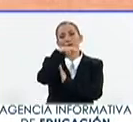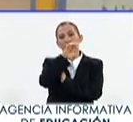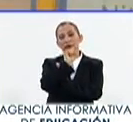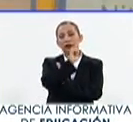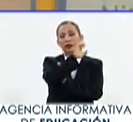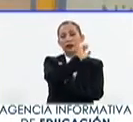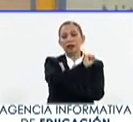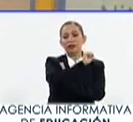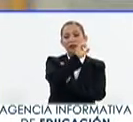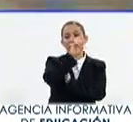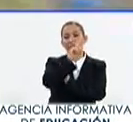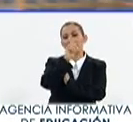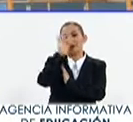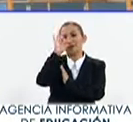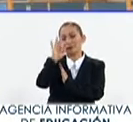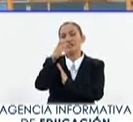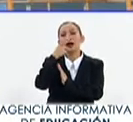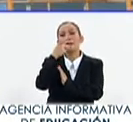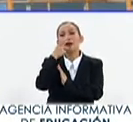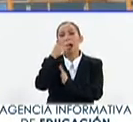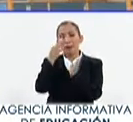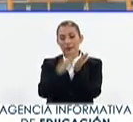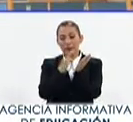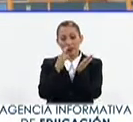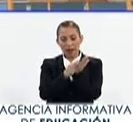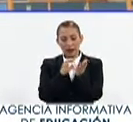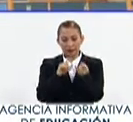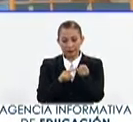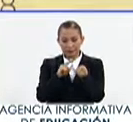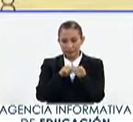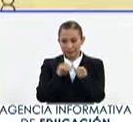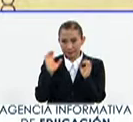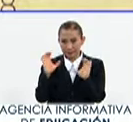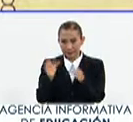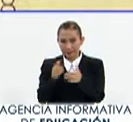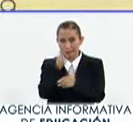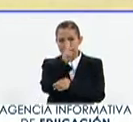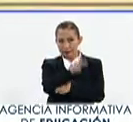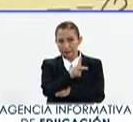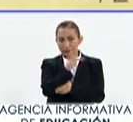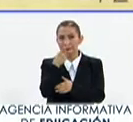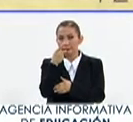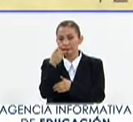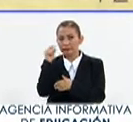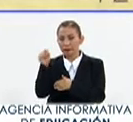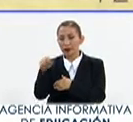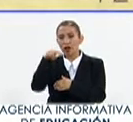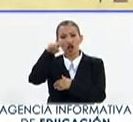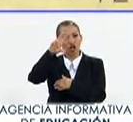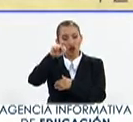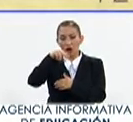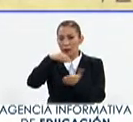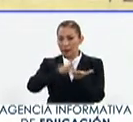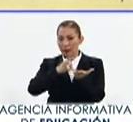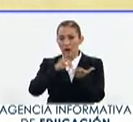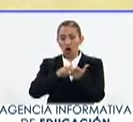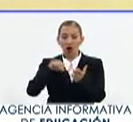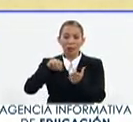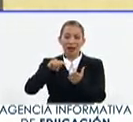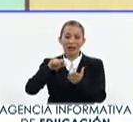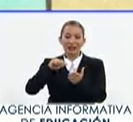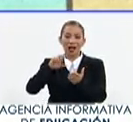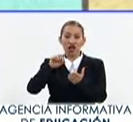S, D y F generalmente se refieren a metales. Los bloques P se refieren a no metales y metaloides,